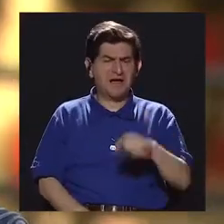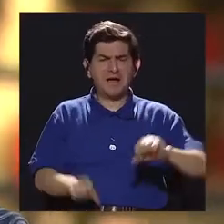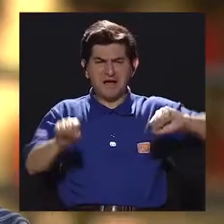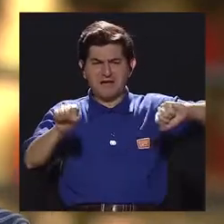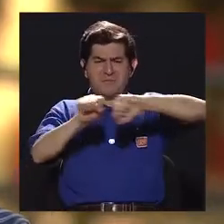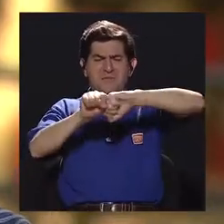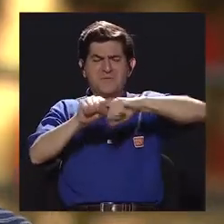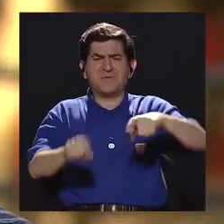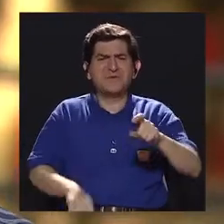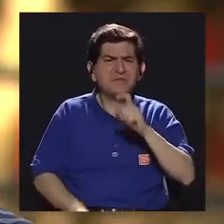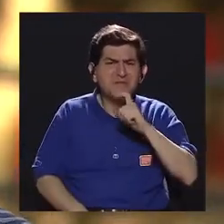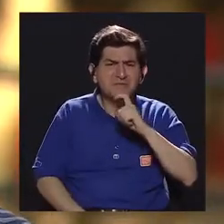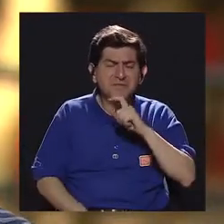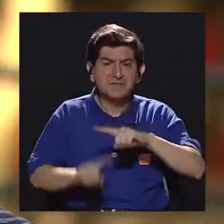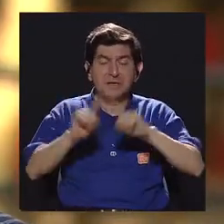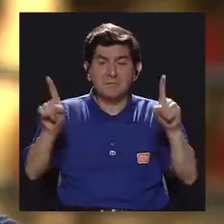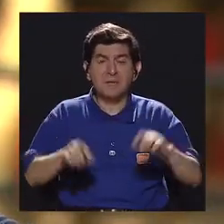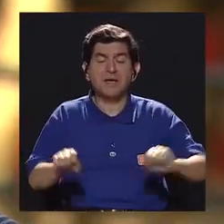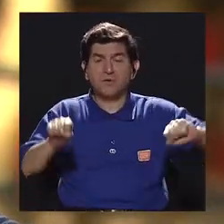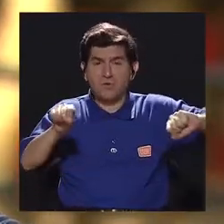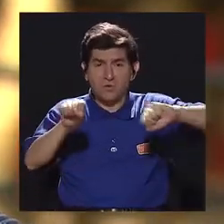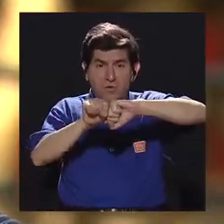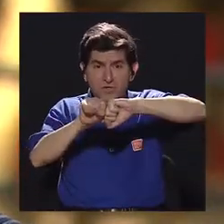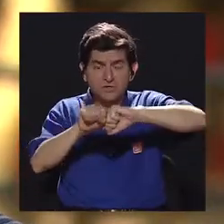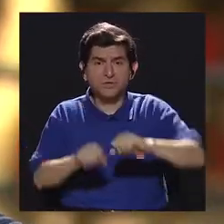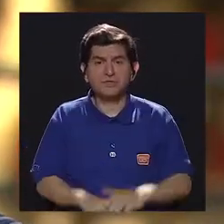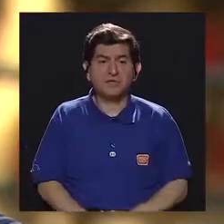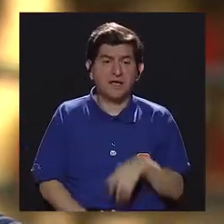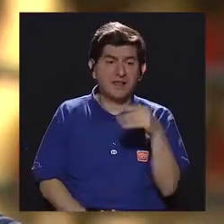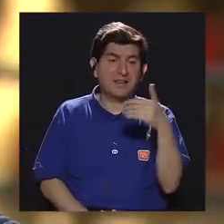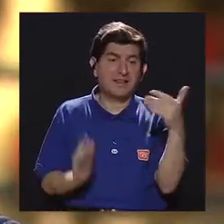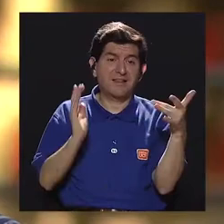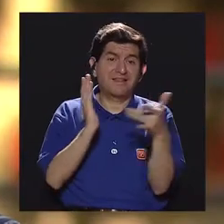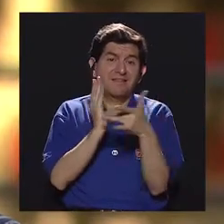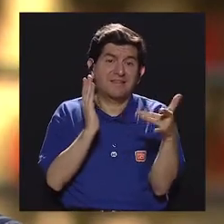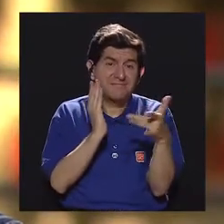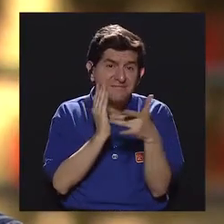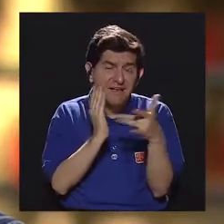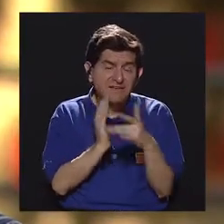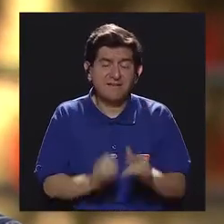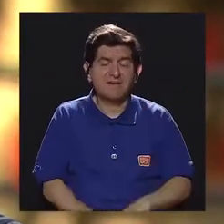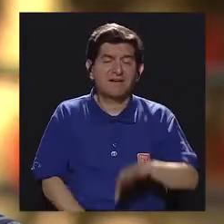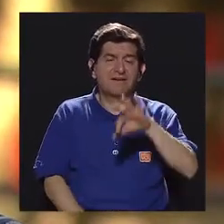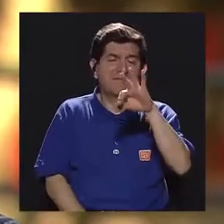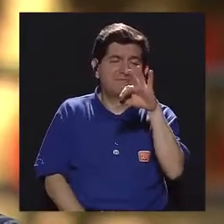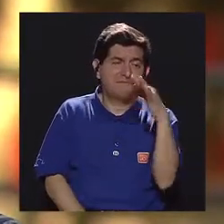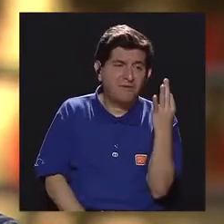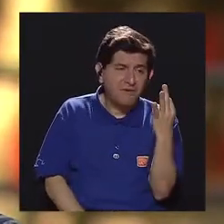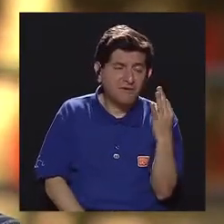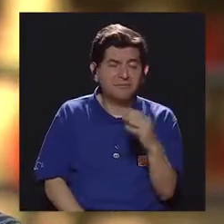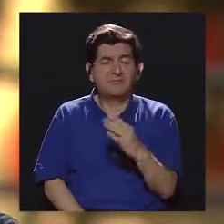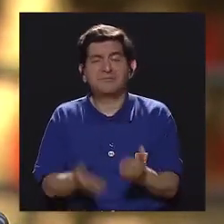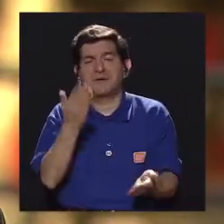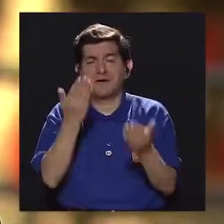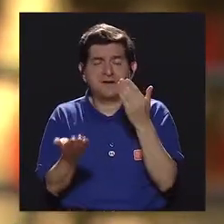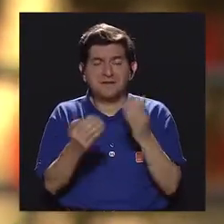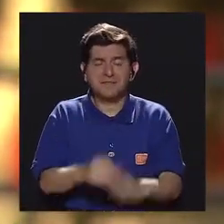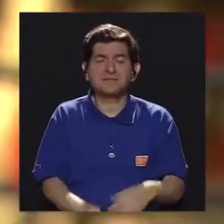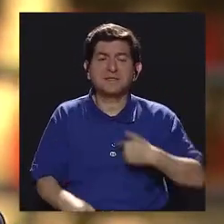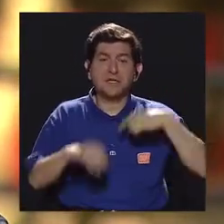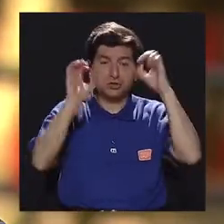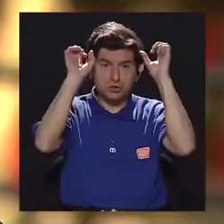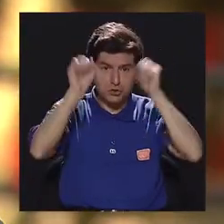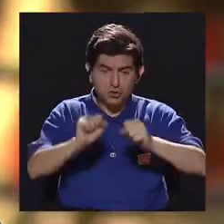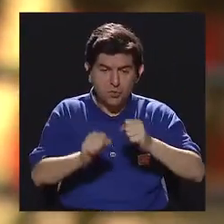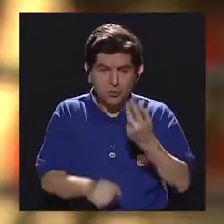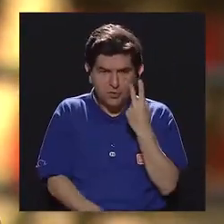acostadas van a ser más difíciles, y curiosamente las horizontales son las muelas que técnicamente, por la posición, por la forma en la que